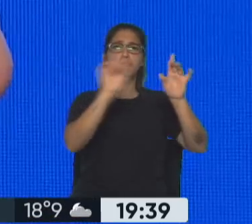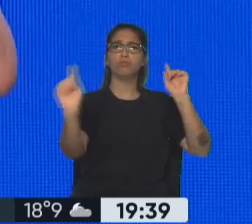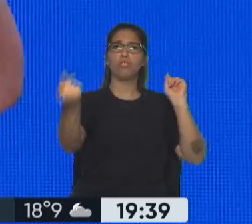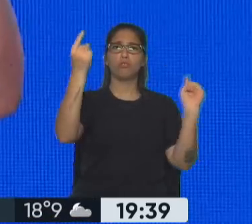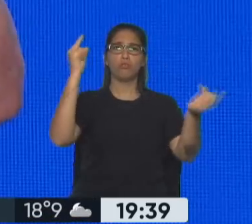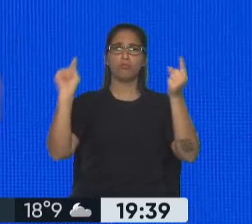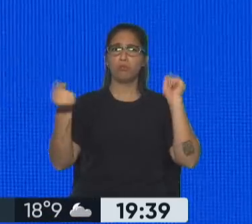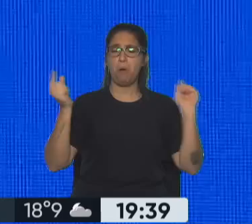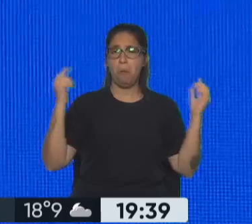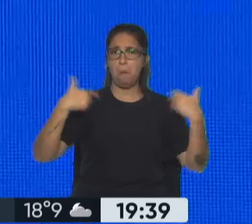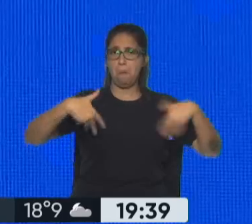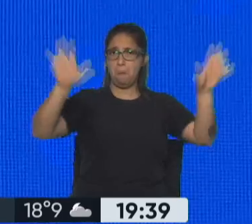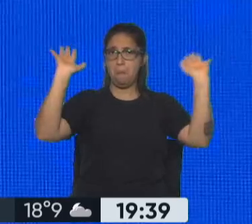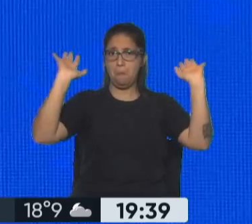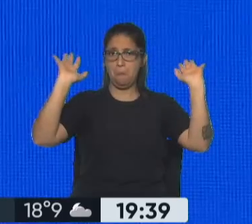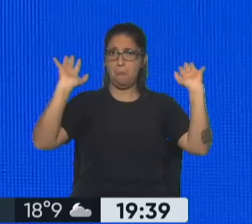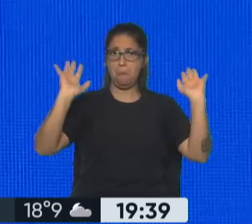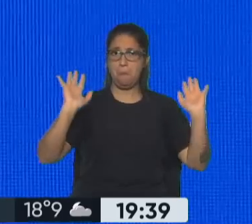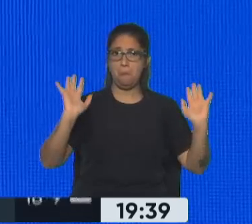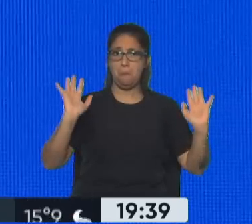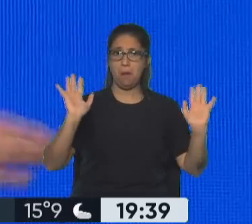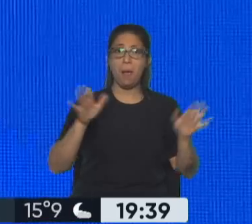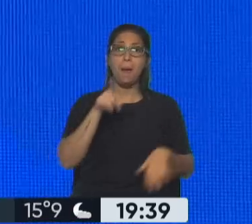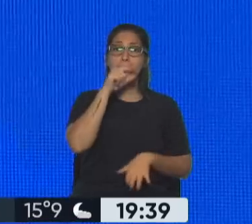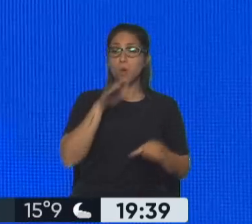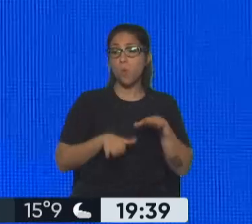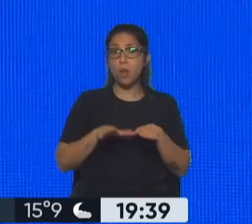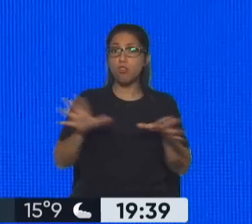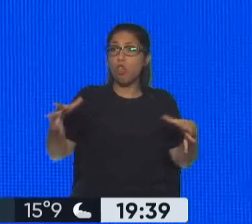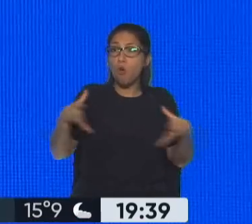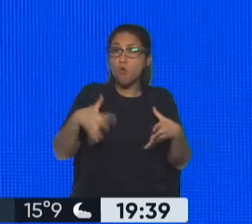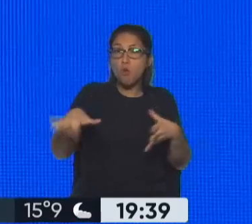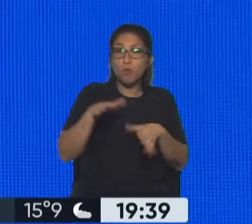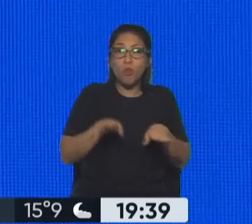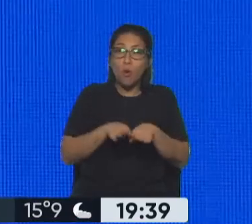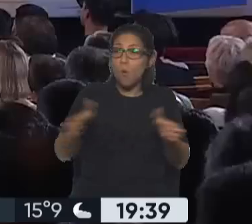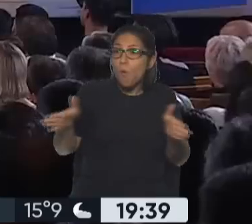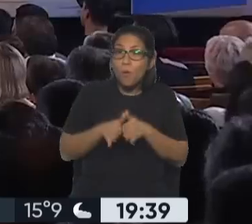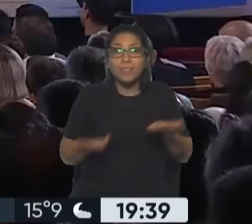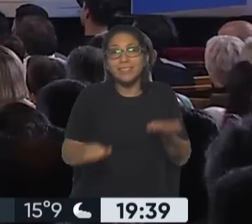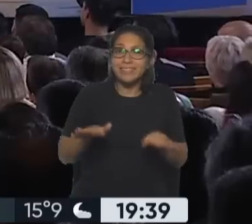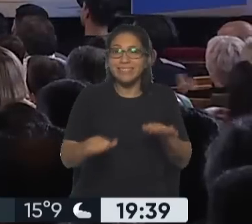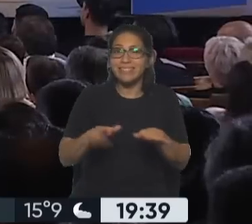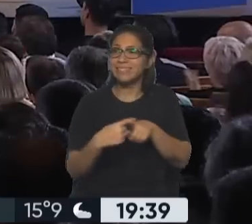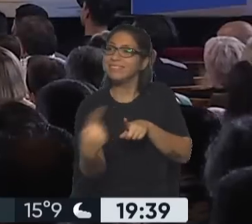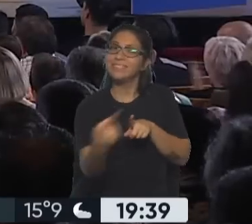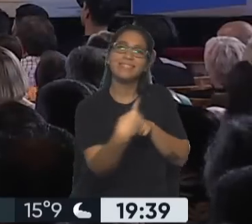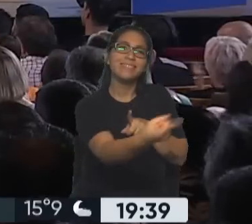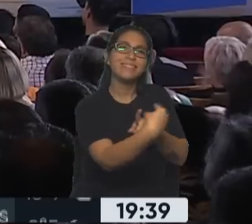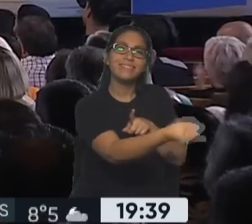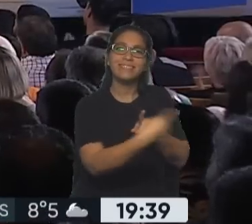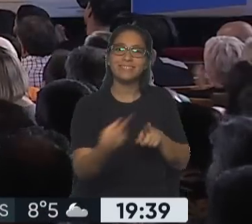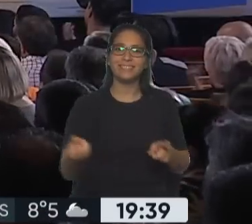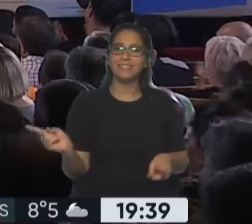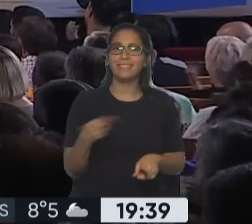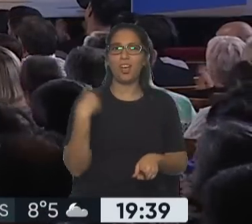solitos, individualistas. Los pingüinos somos todos colectivos, vieron que somos todos juntitos, vamos para acá, para allá, somos